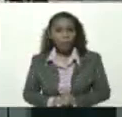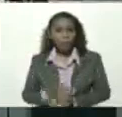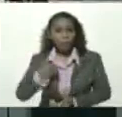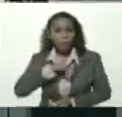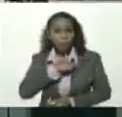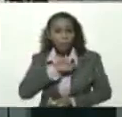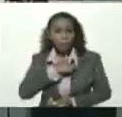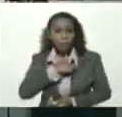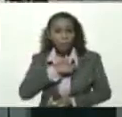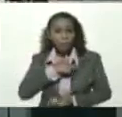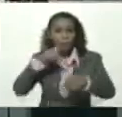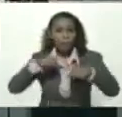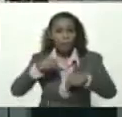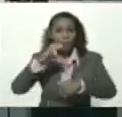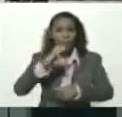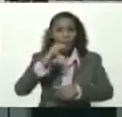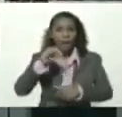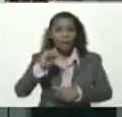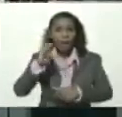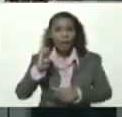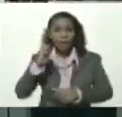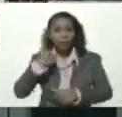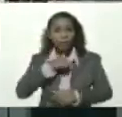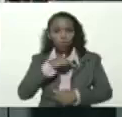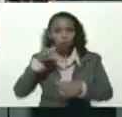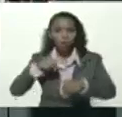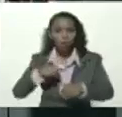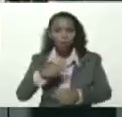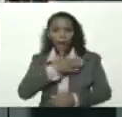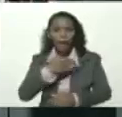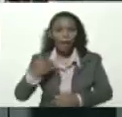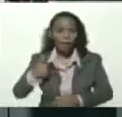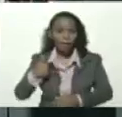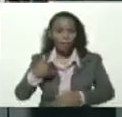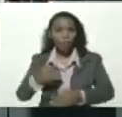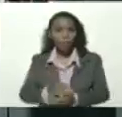Nosotros desde el Consejo Nacional Electoral queremos